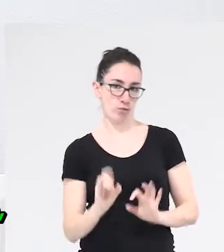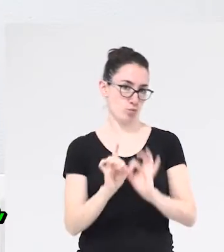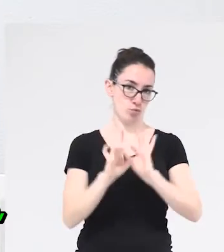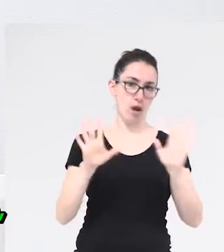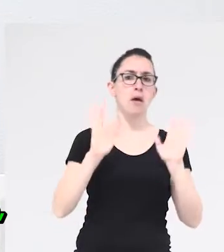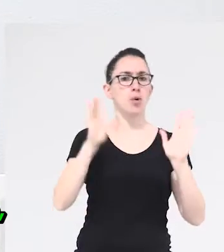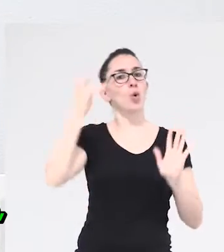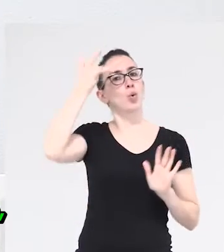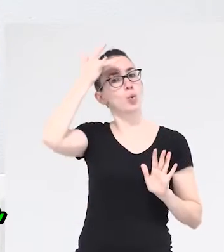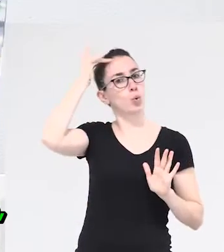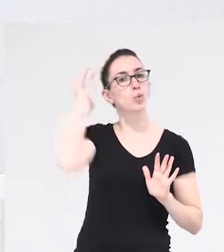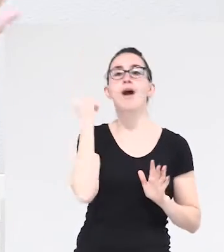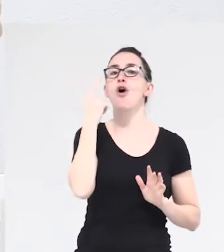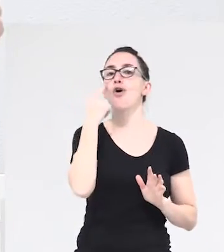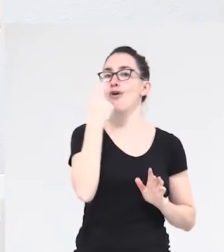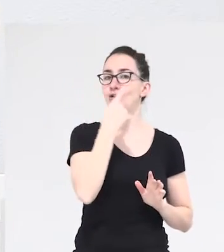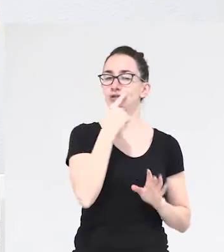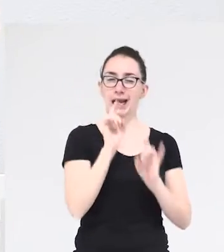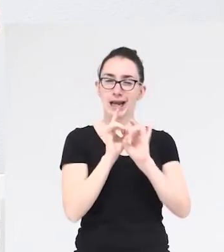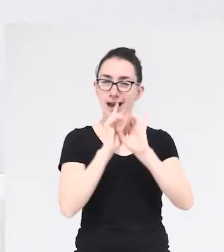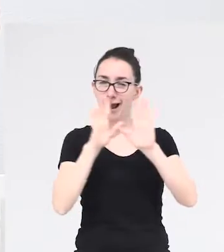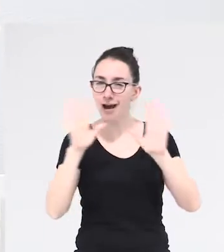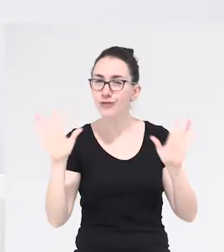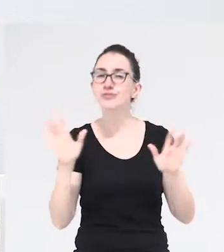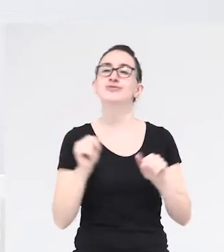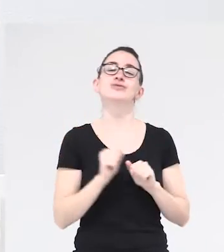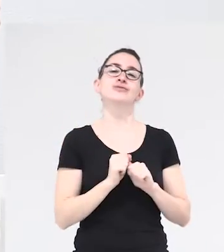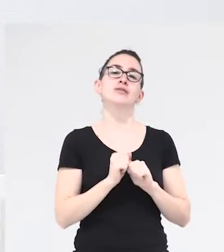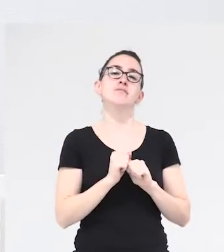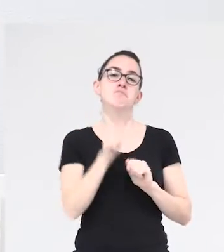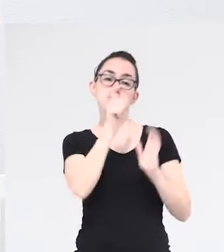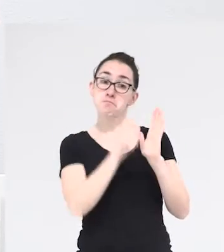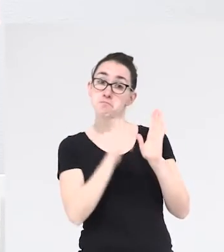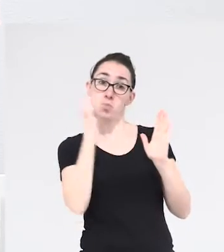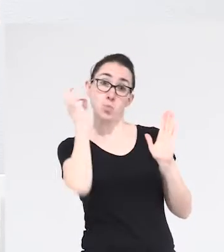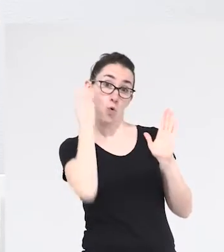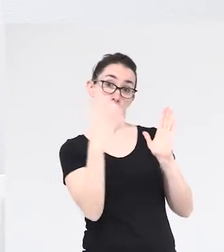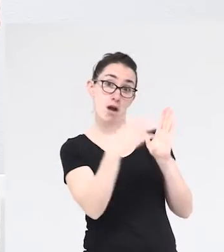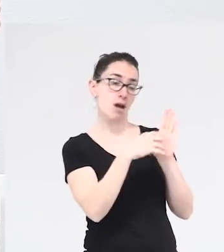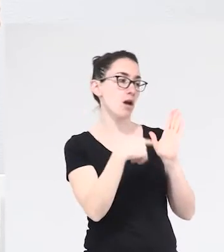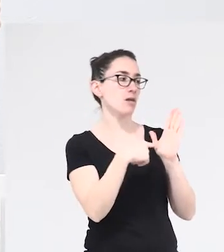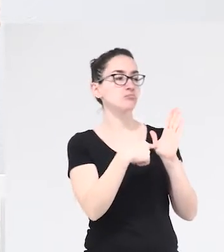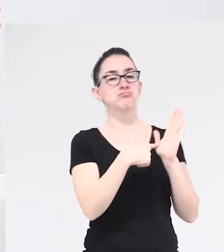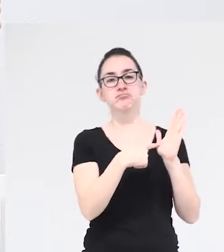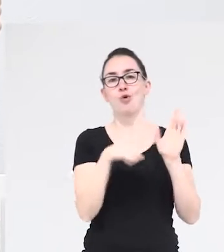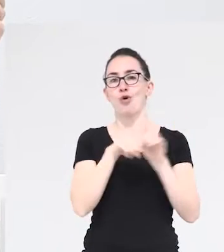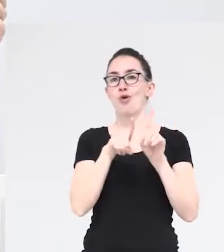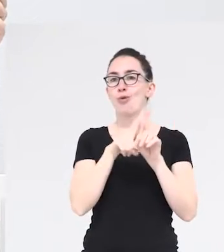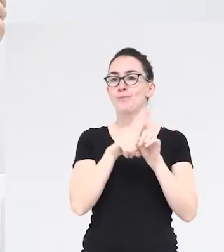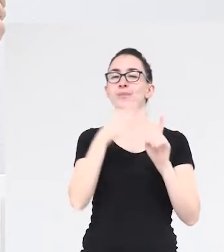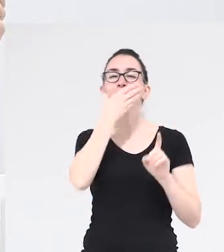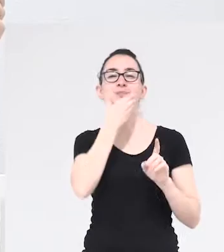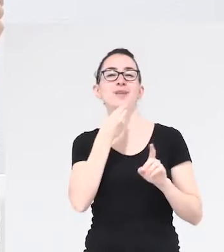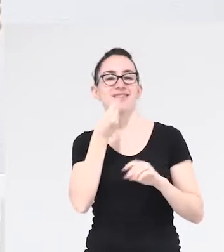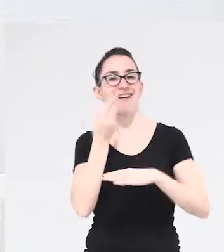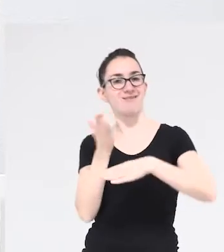una mujer rubia, de ojos claros. Es una mujer con estos, o sea, que encarna esa belleza, la